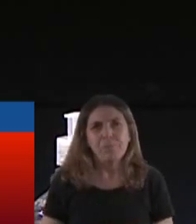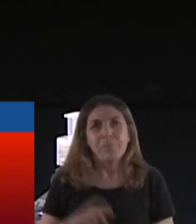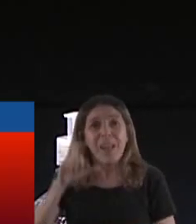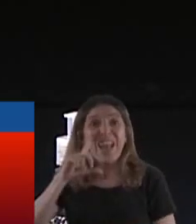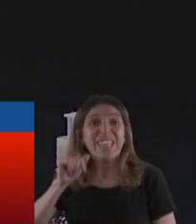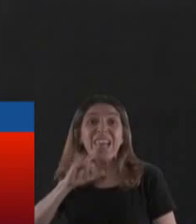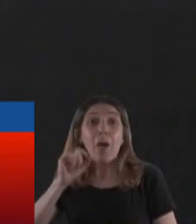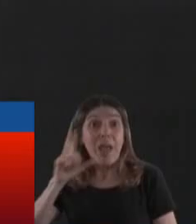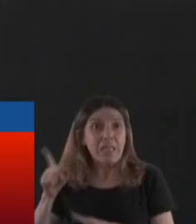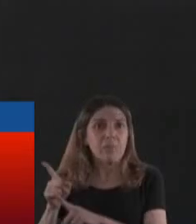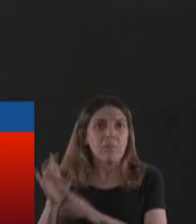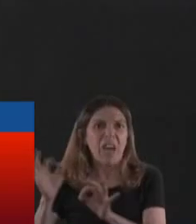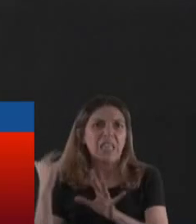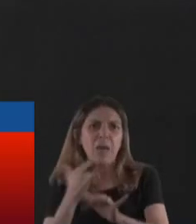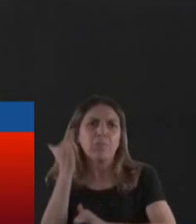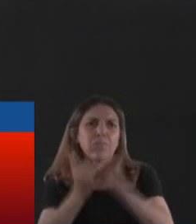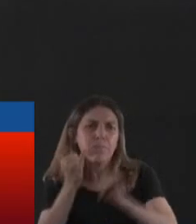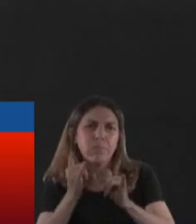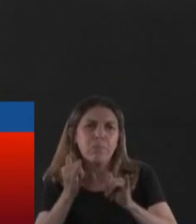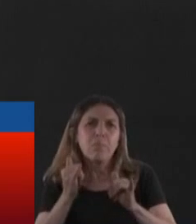Elizabeth recién cuando planteó lo de